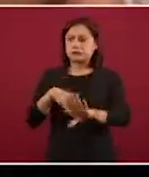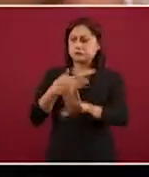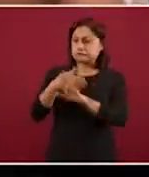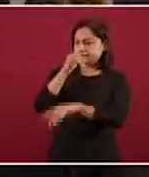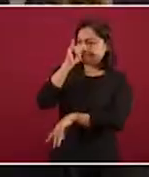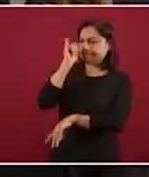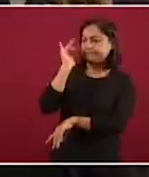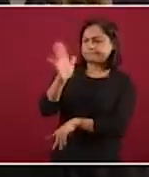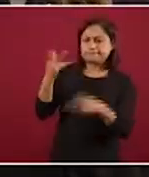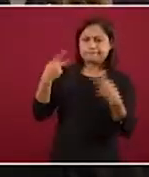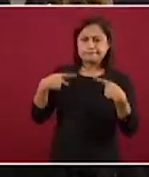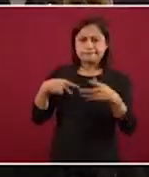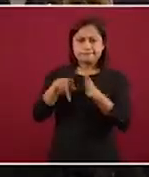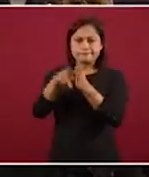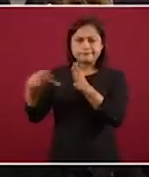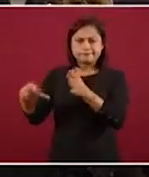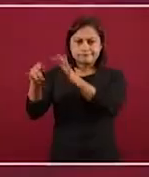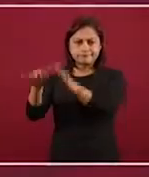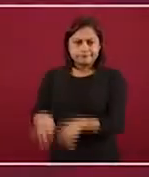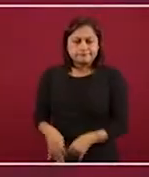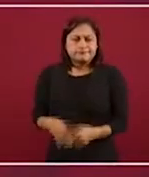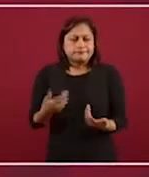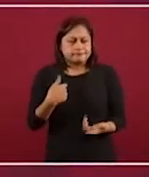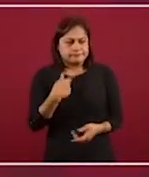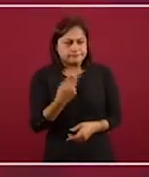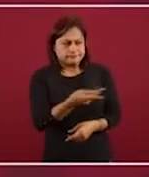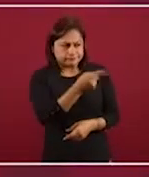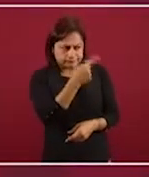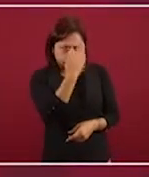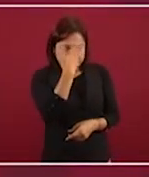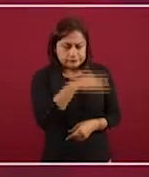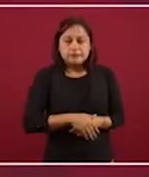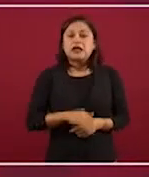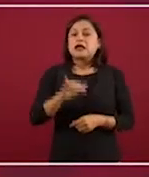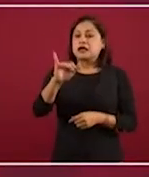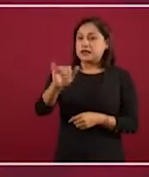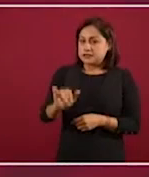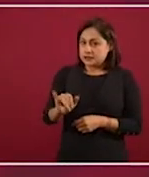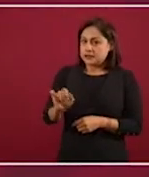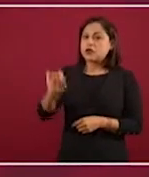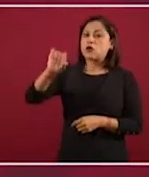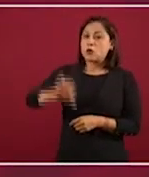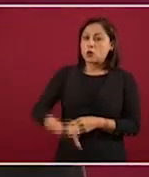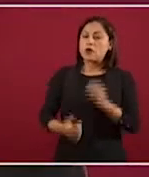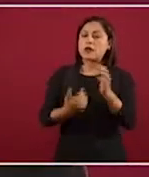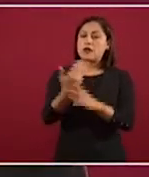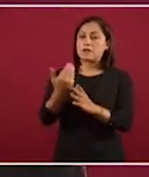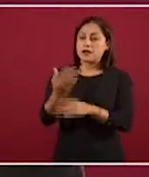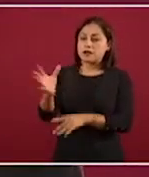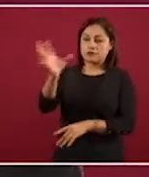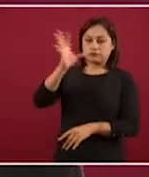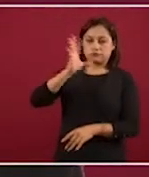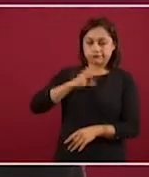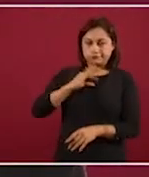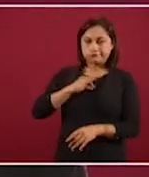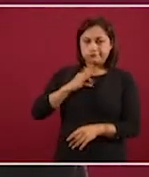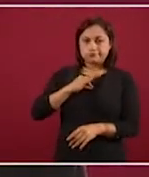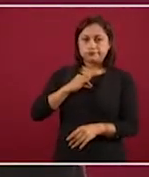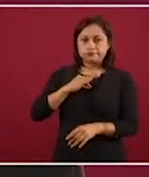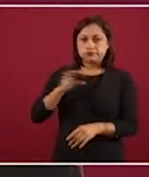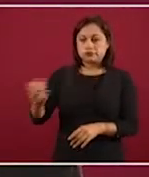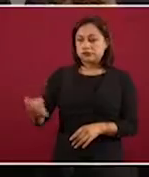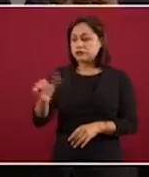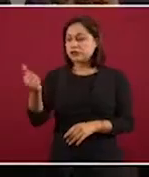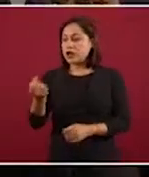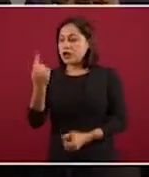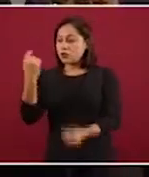supe hoy por la mañana me informaron de que te agredieron